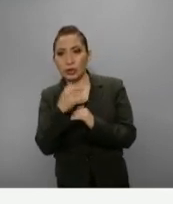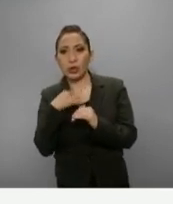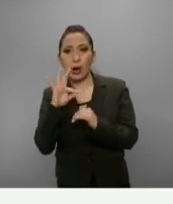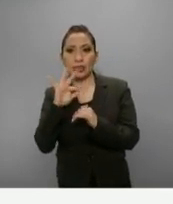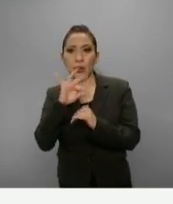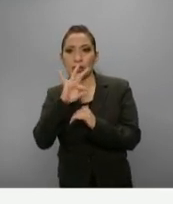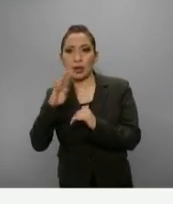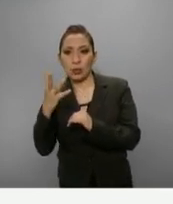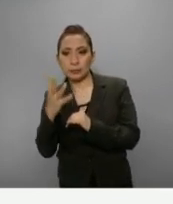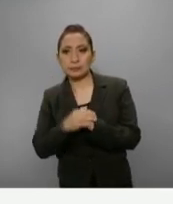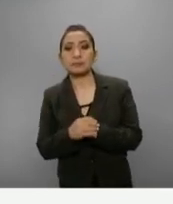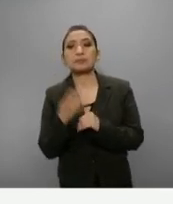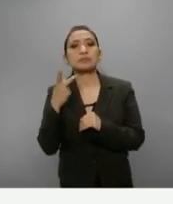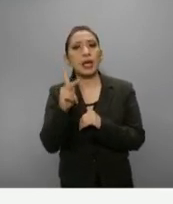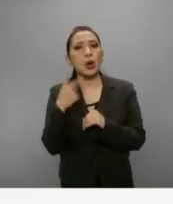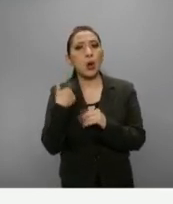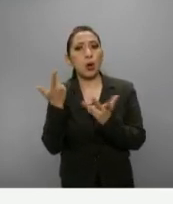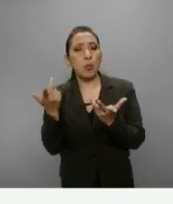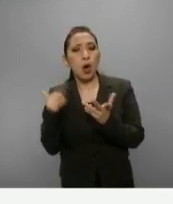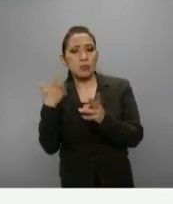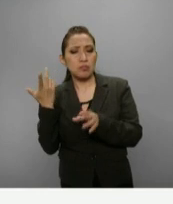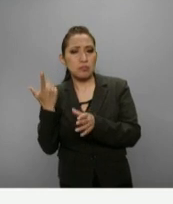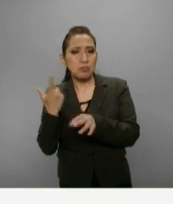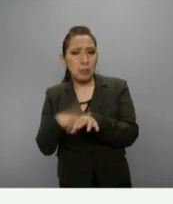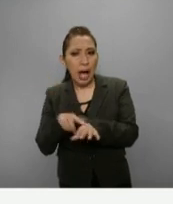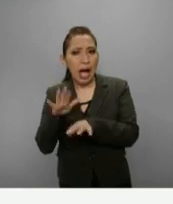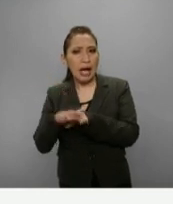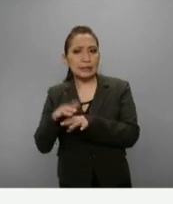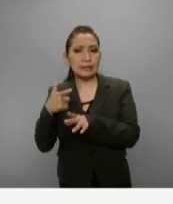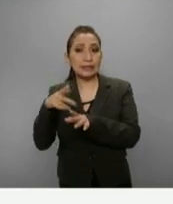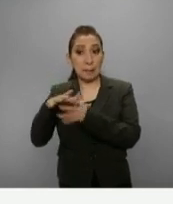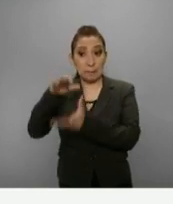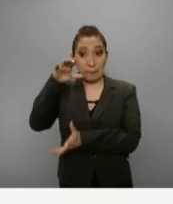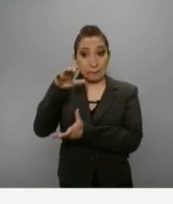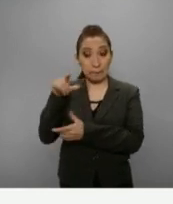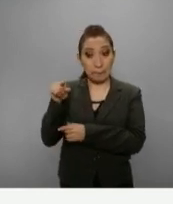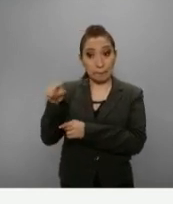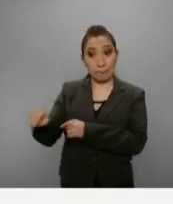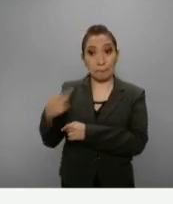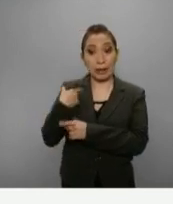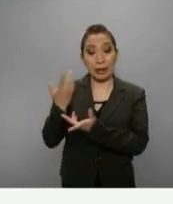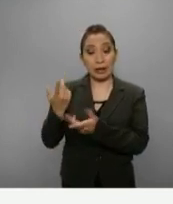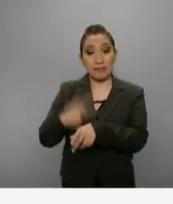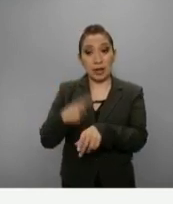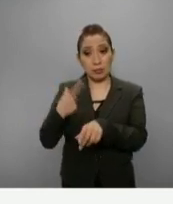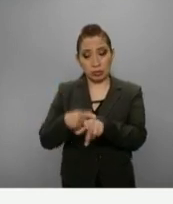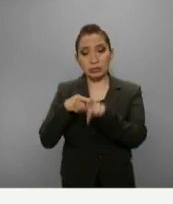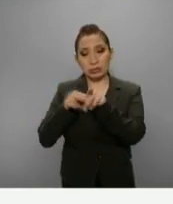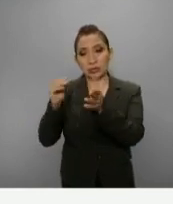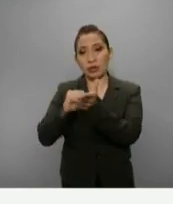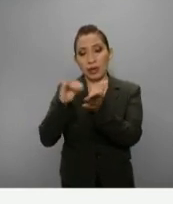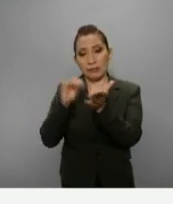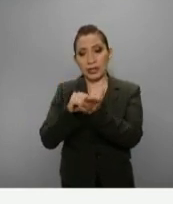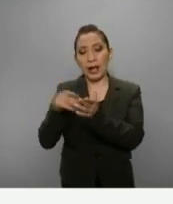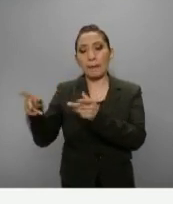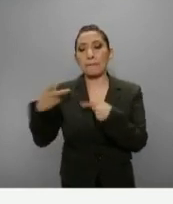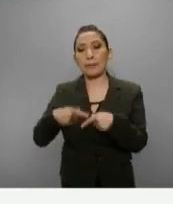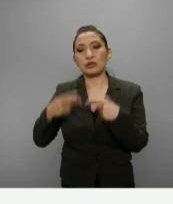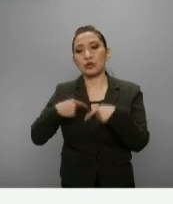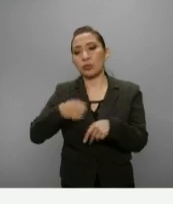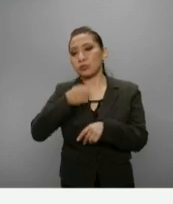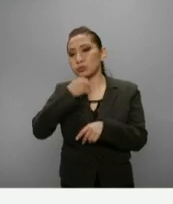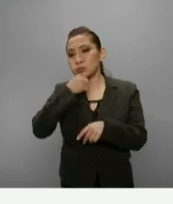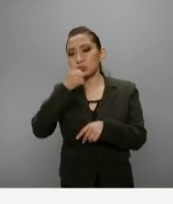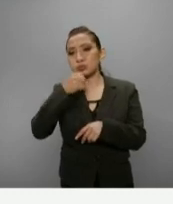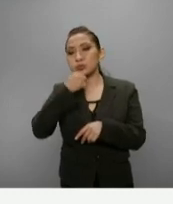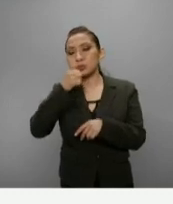34 y 40 a 44. Sin embargo, por carga acumulada, vemos cómo la mayor cantidad de casos se sigue todavía reflejando